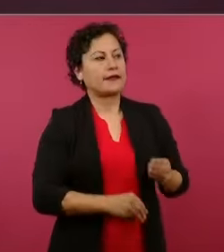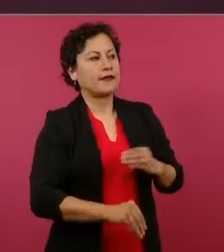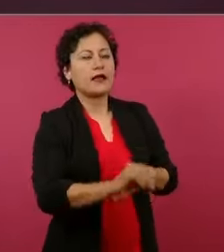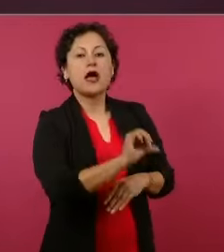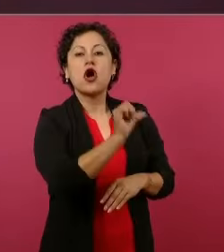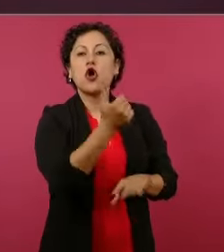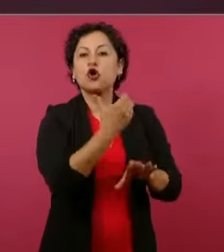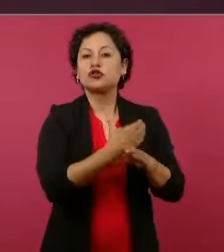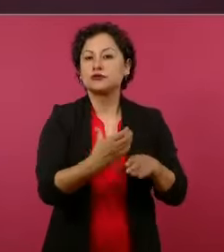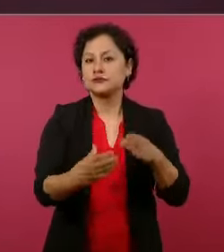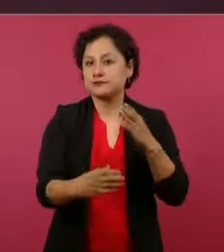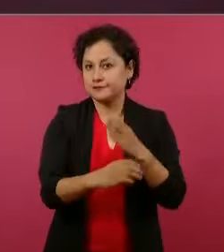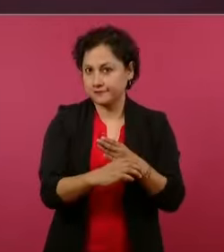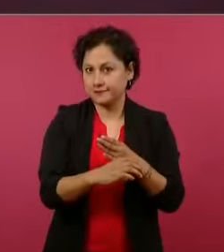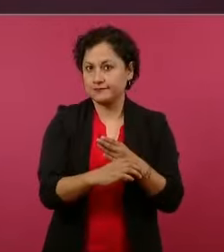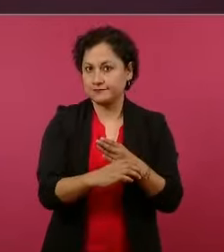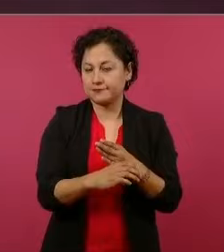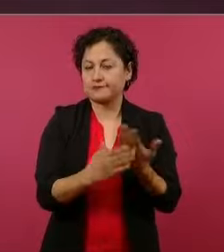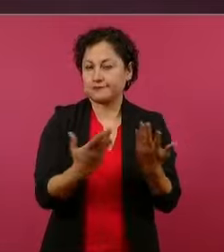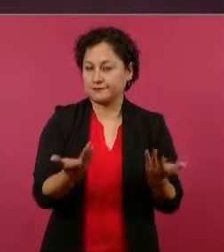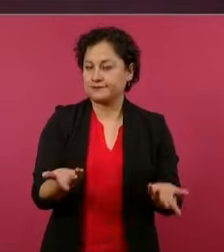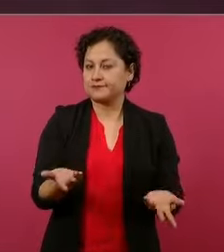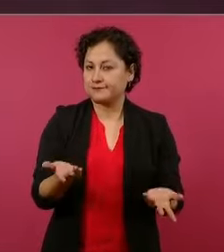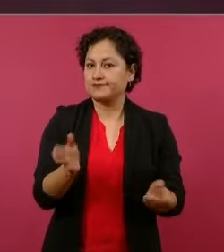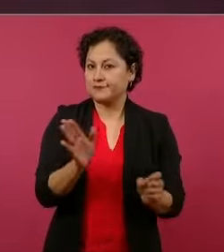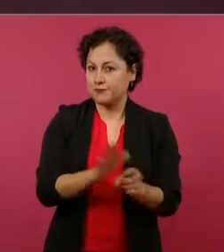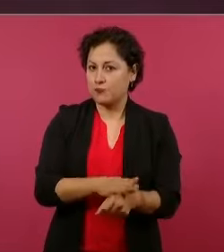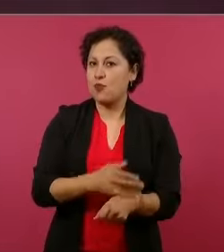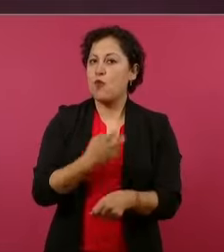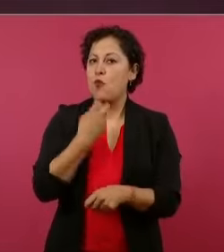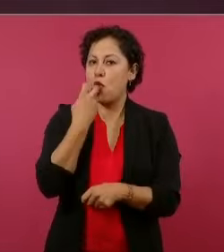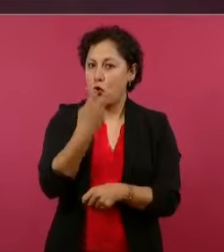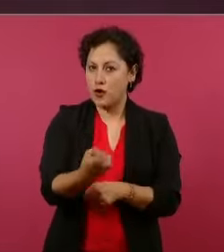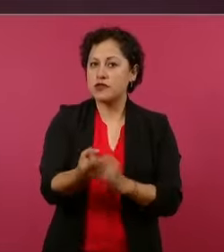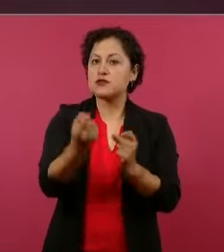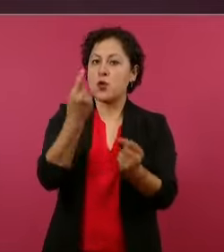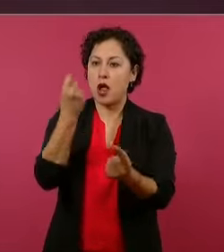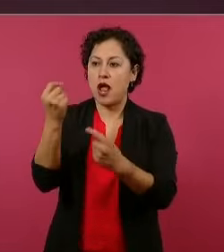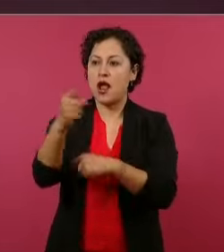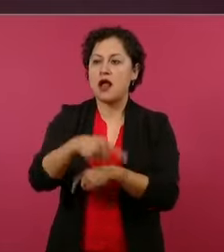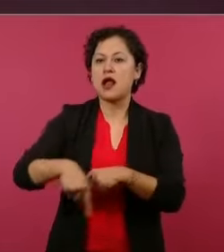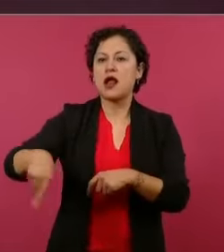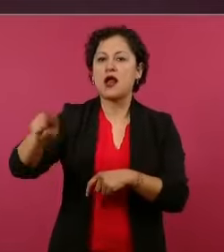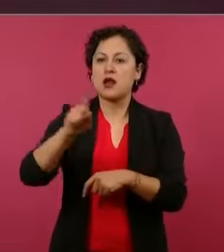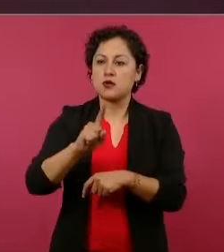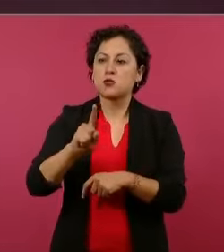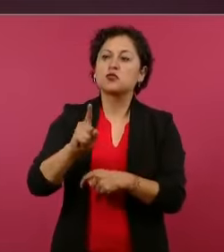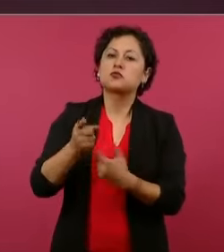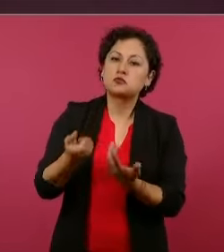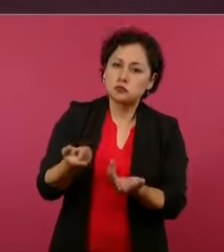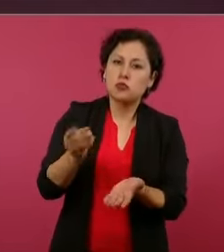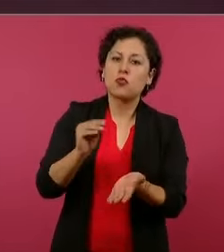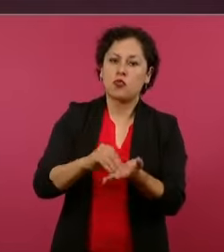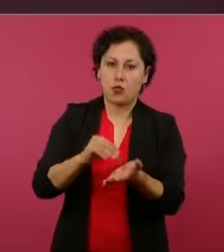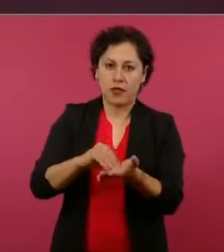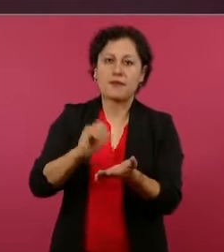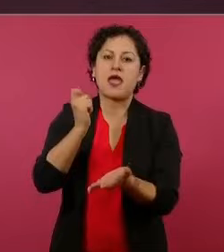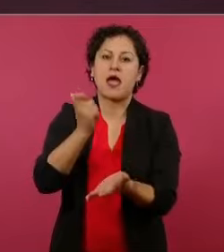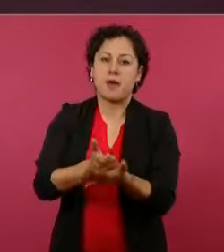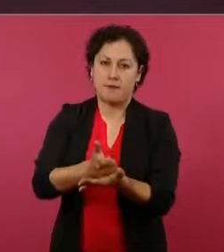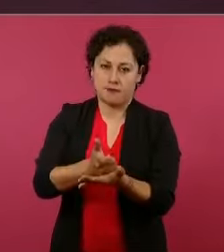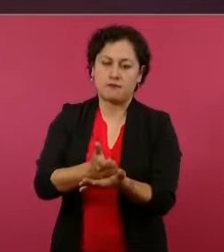que por eso es que todavía hay un porcentaje con cuota de recuperación yo les